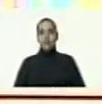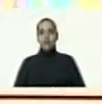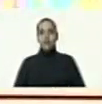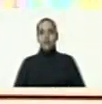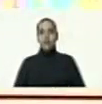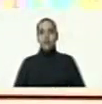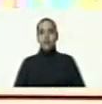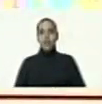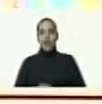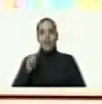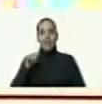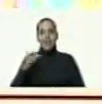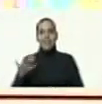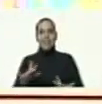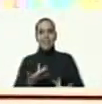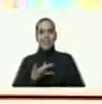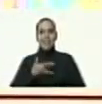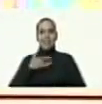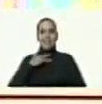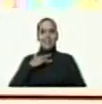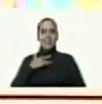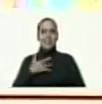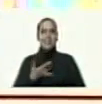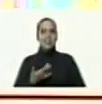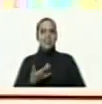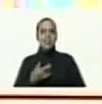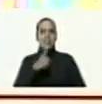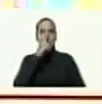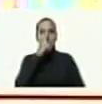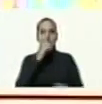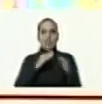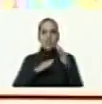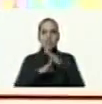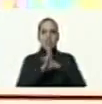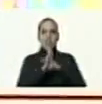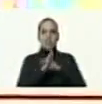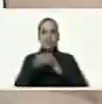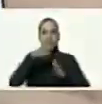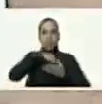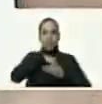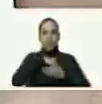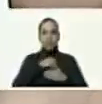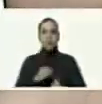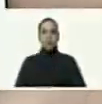es este silencio hondo que nos ocupa?